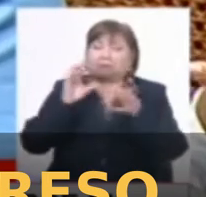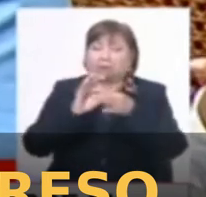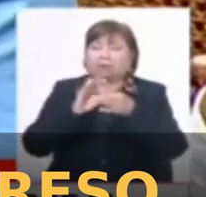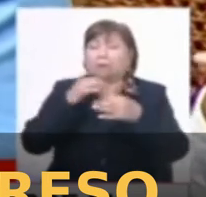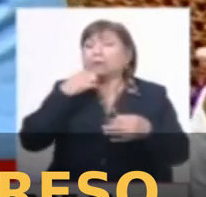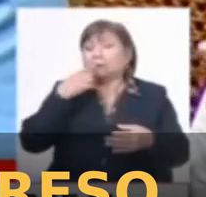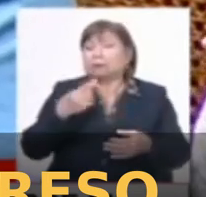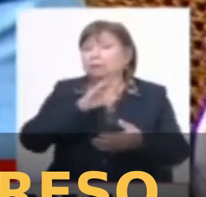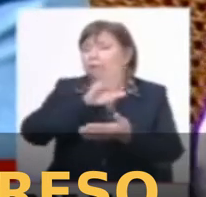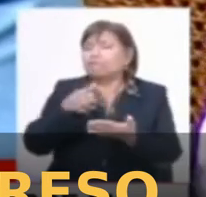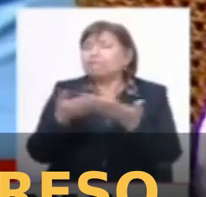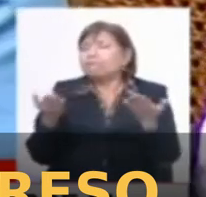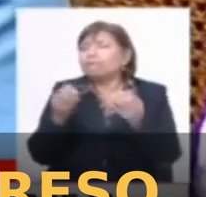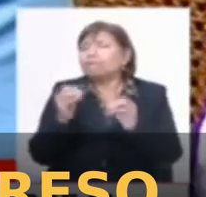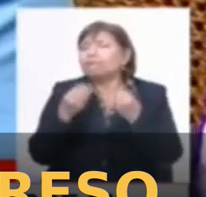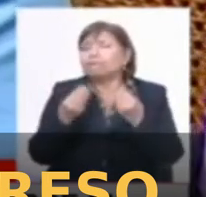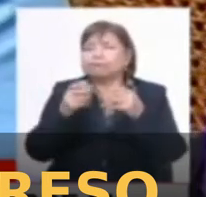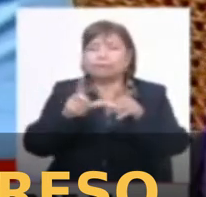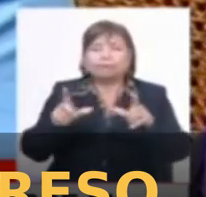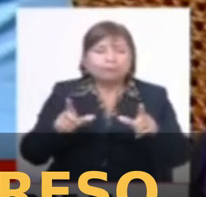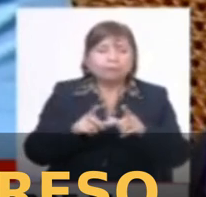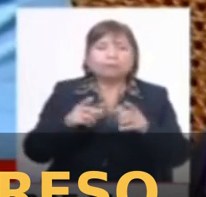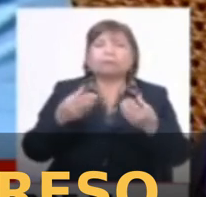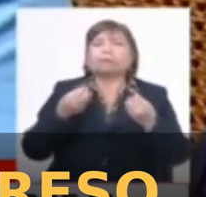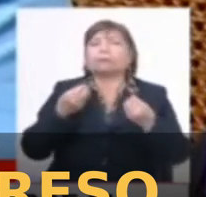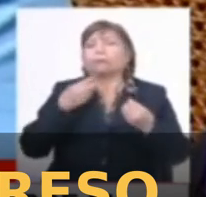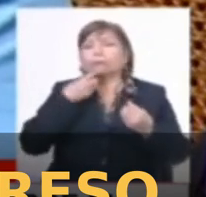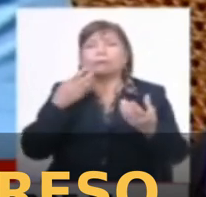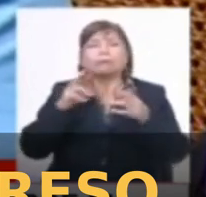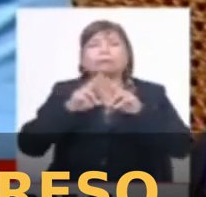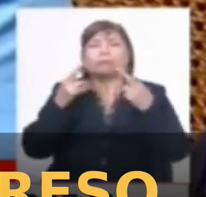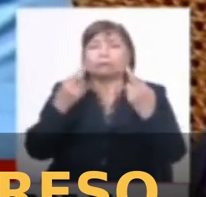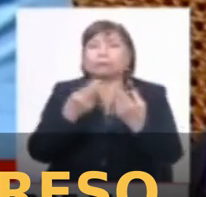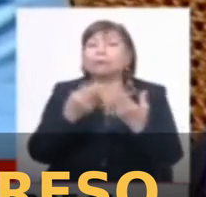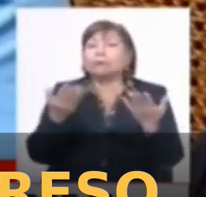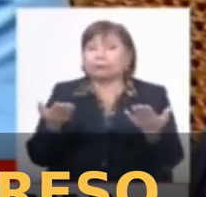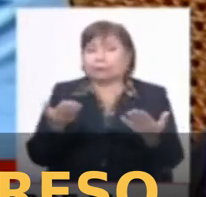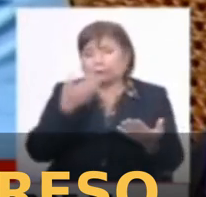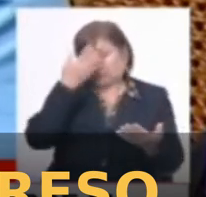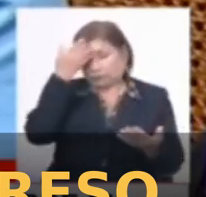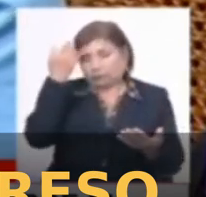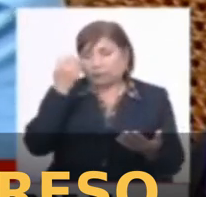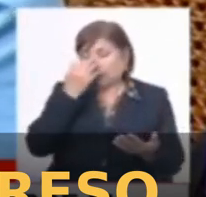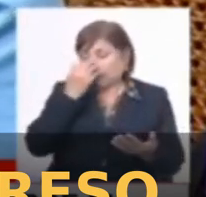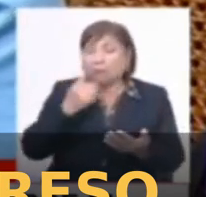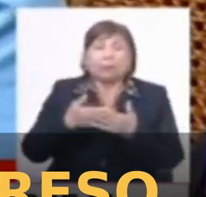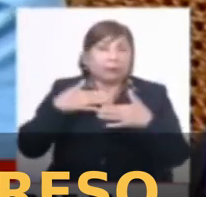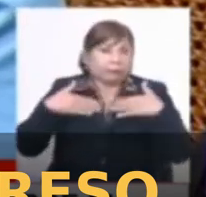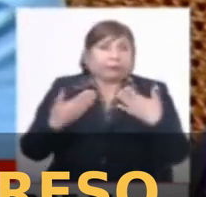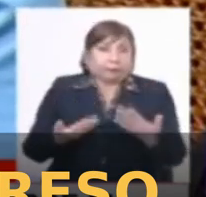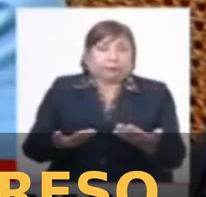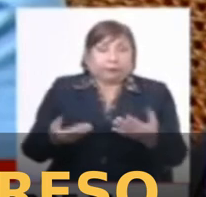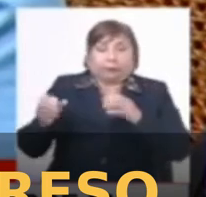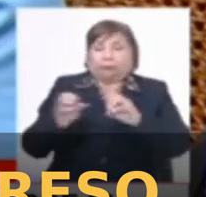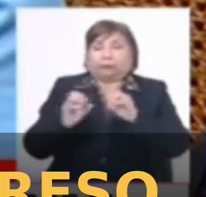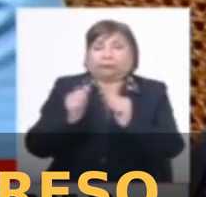dado dónde y cómo, en qué lugares y cómo se reunían para poder